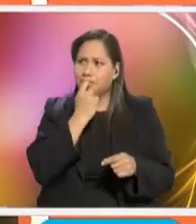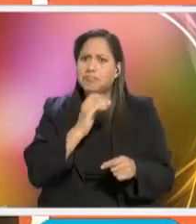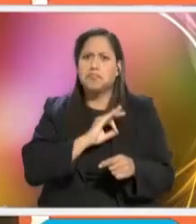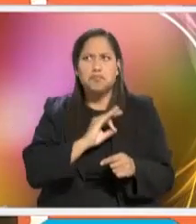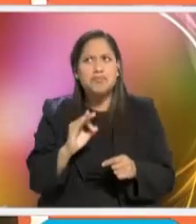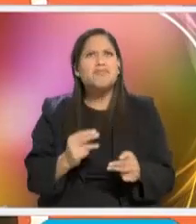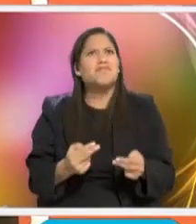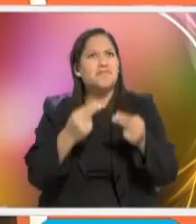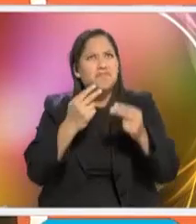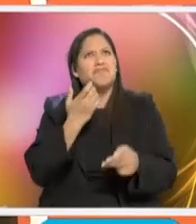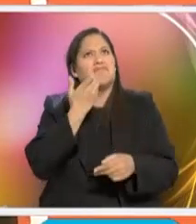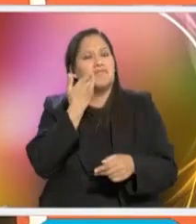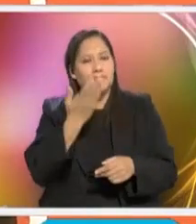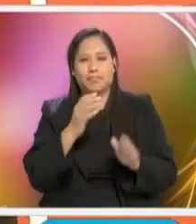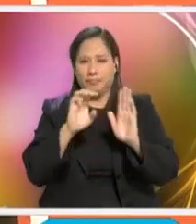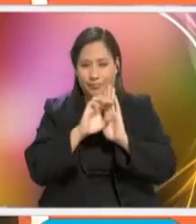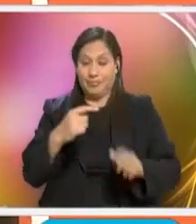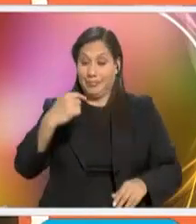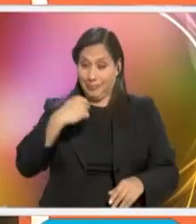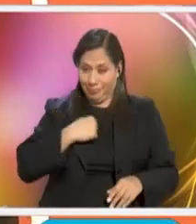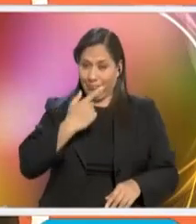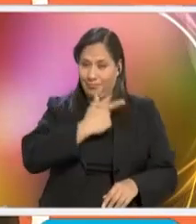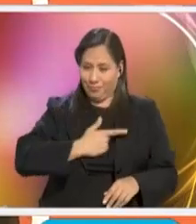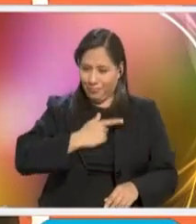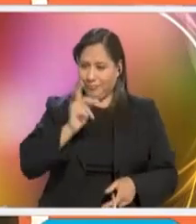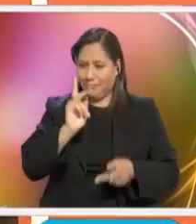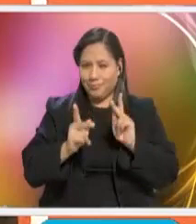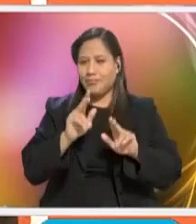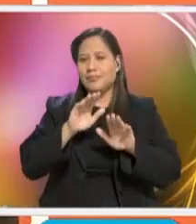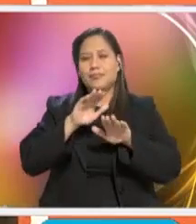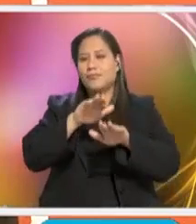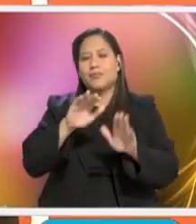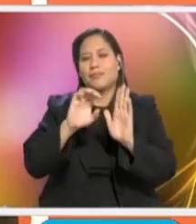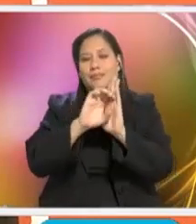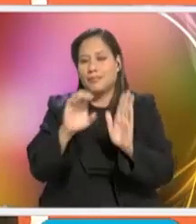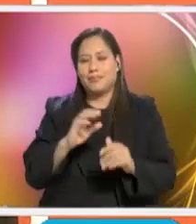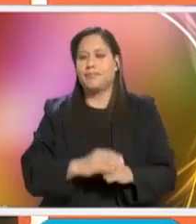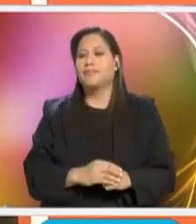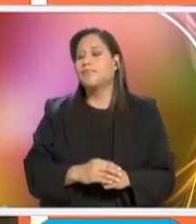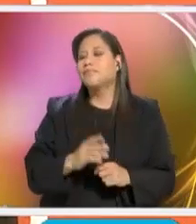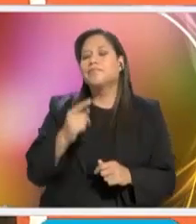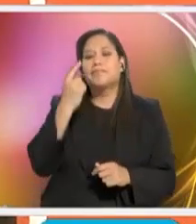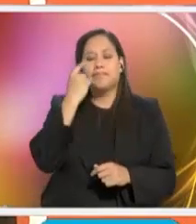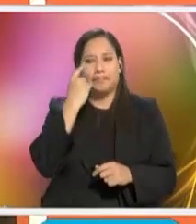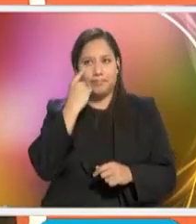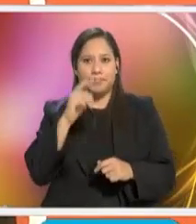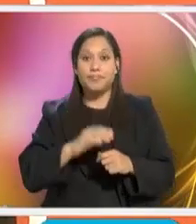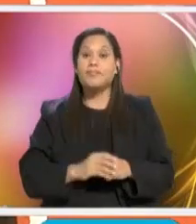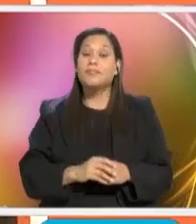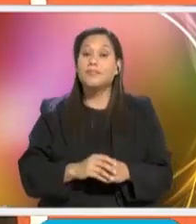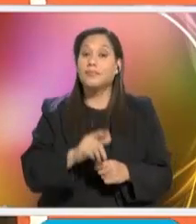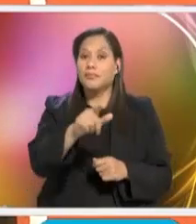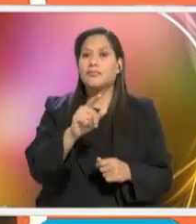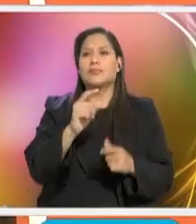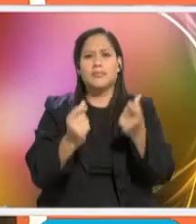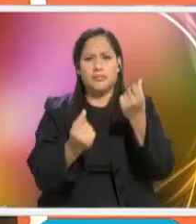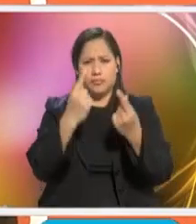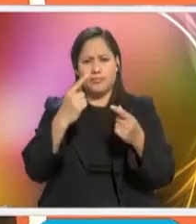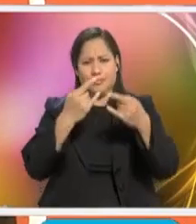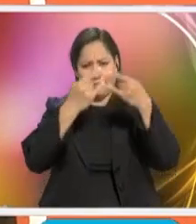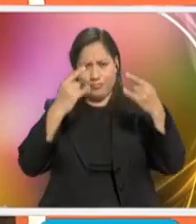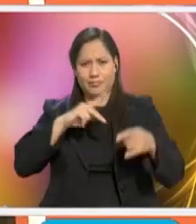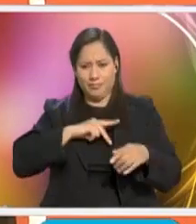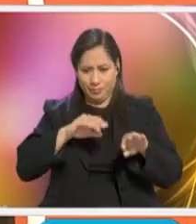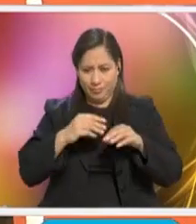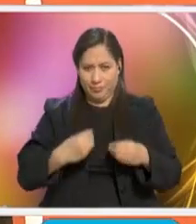un negocio. Sí, a mí me gustaría platicarles, por ejemplo, platicarles sobre algunas experiencias. Yo